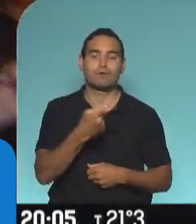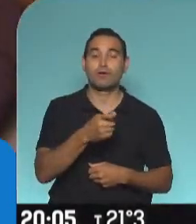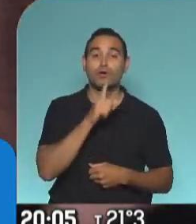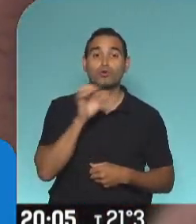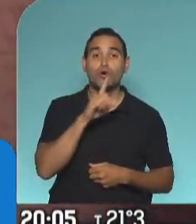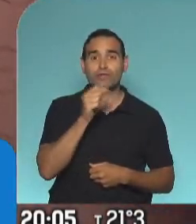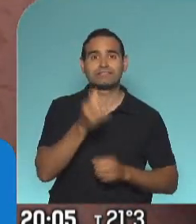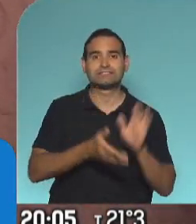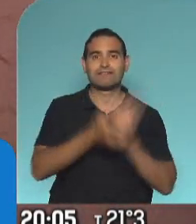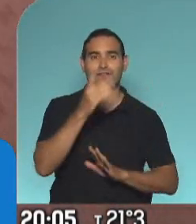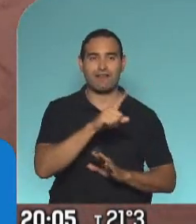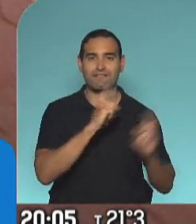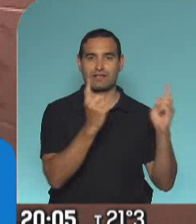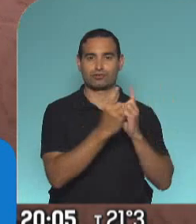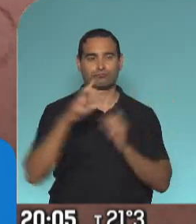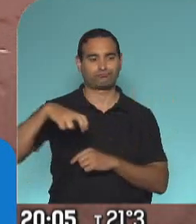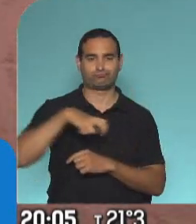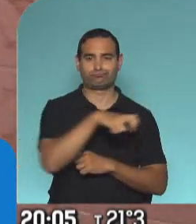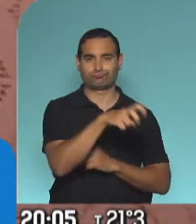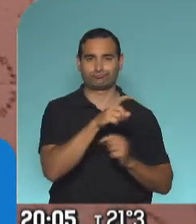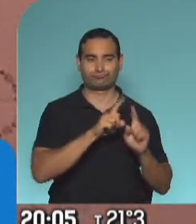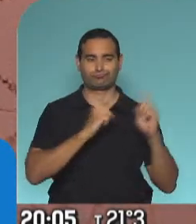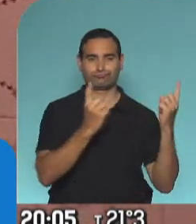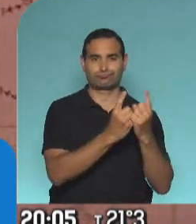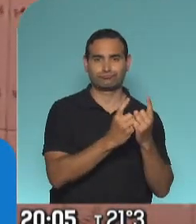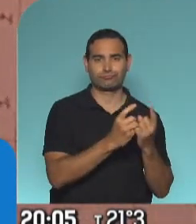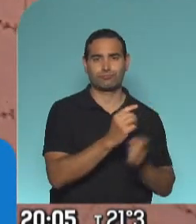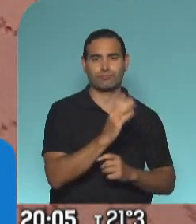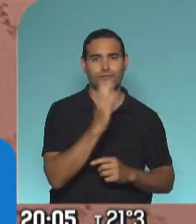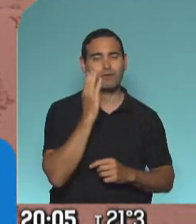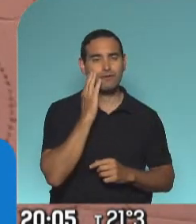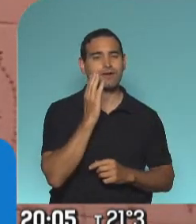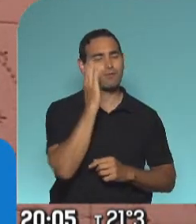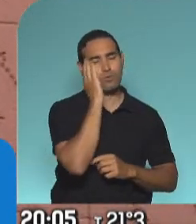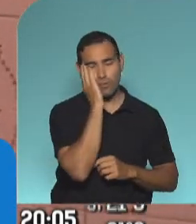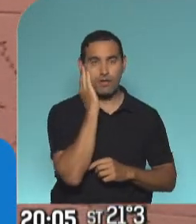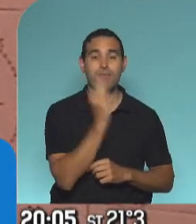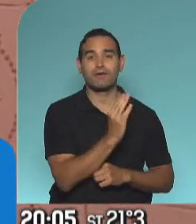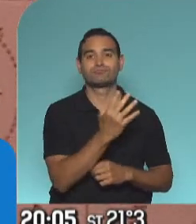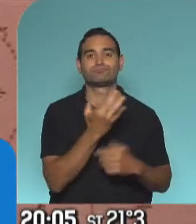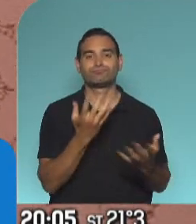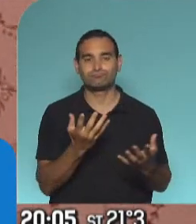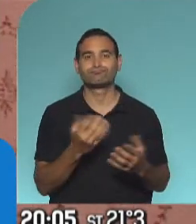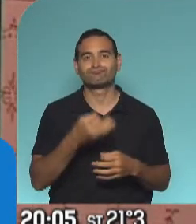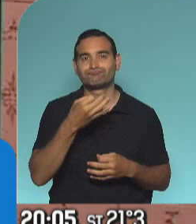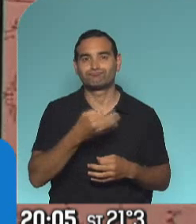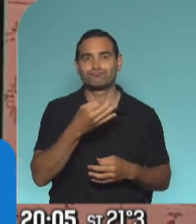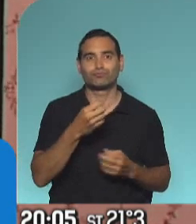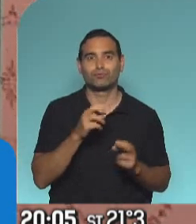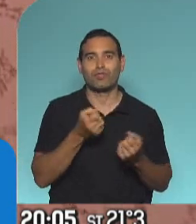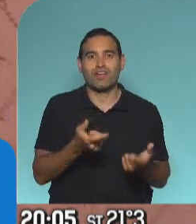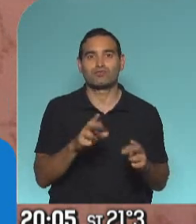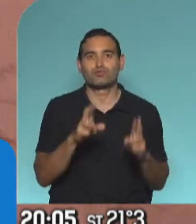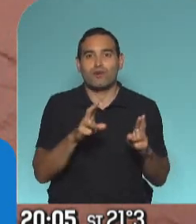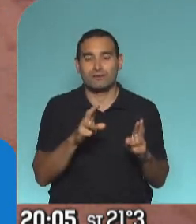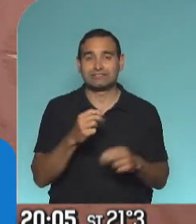a la habitación que está acá al lado, donde a acostarse para cambiar la suerte, y obvio que la cambió porque en el segundo tiempo